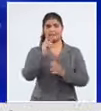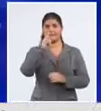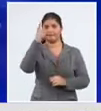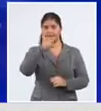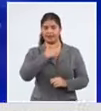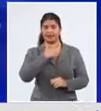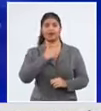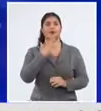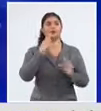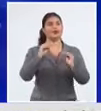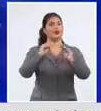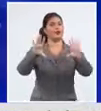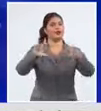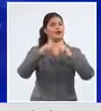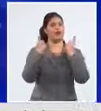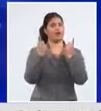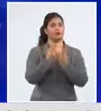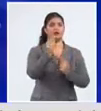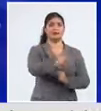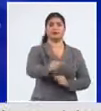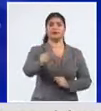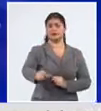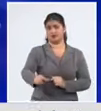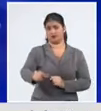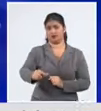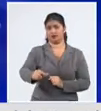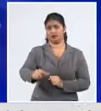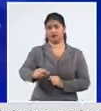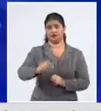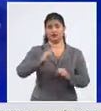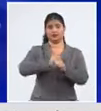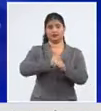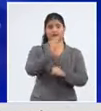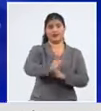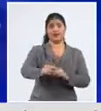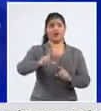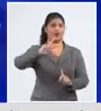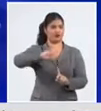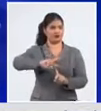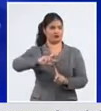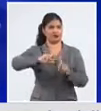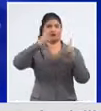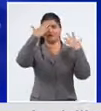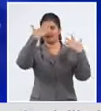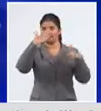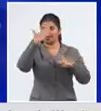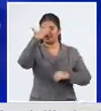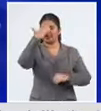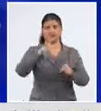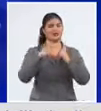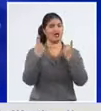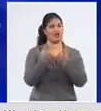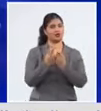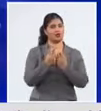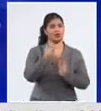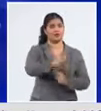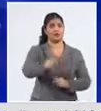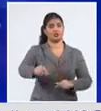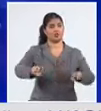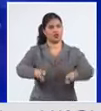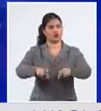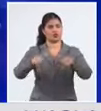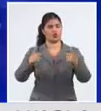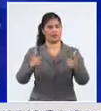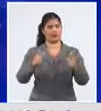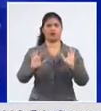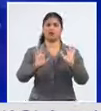cumplen, como todavía vemos que hay muchas personas que lo hacen. Como tú bien decías, todavía con una situación